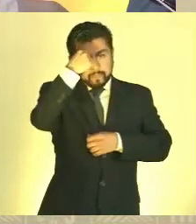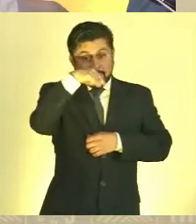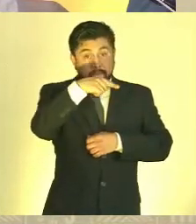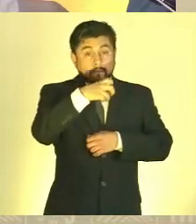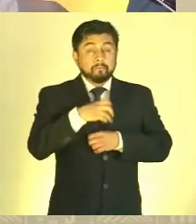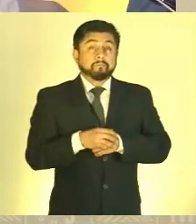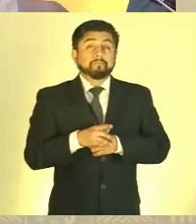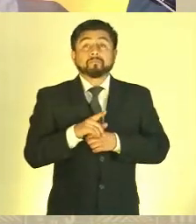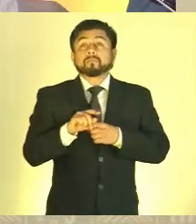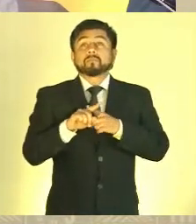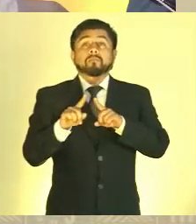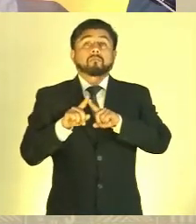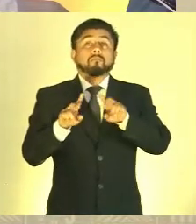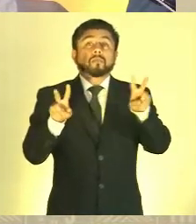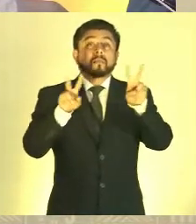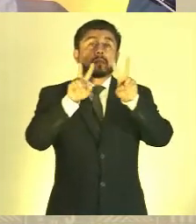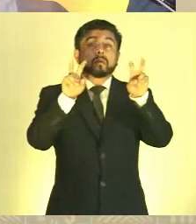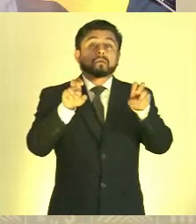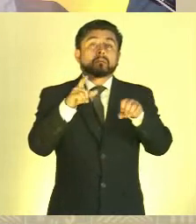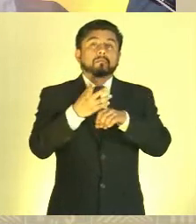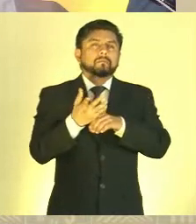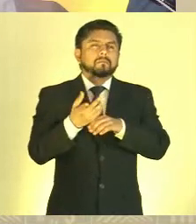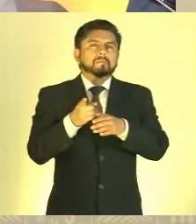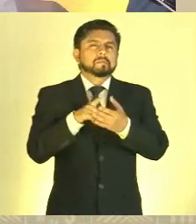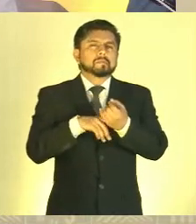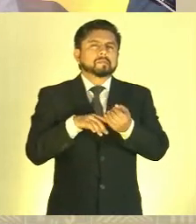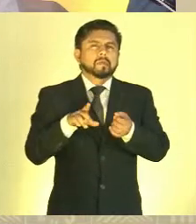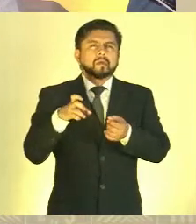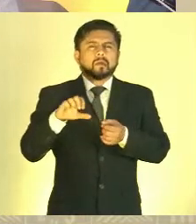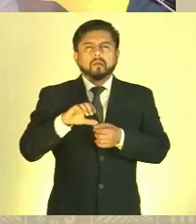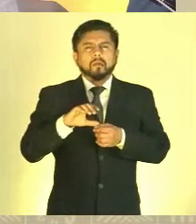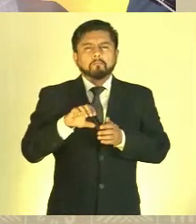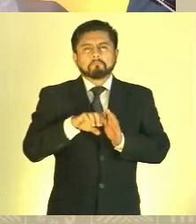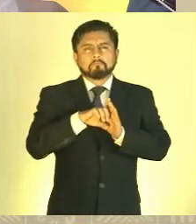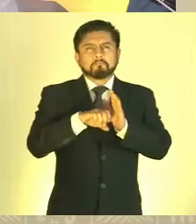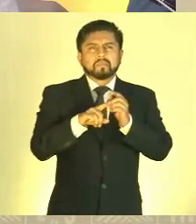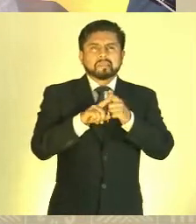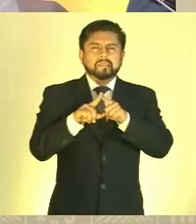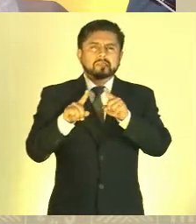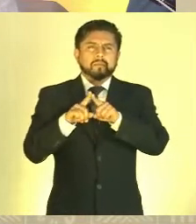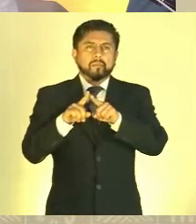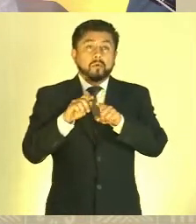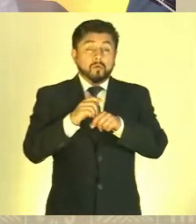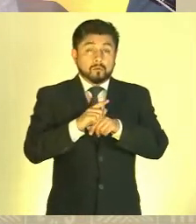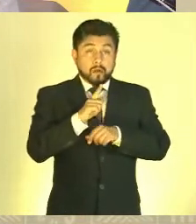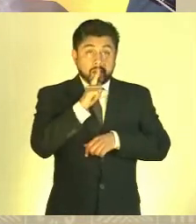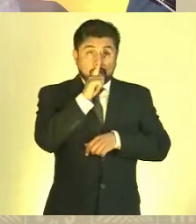están trabajando en el acelerador de hadrones a términos, a un lenguaje